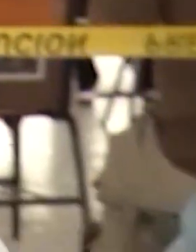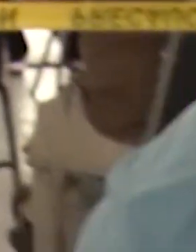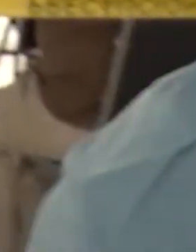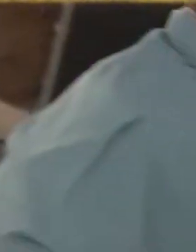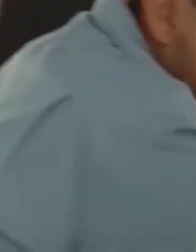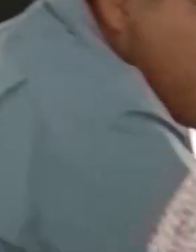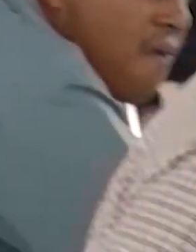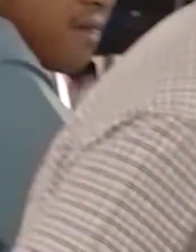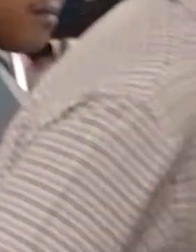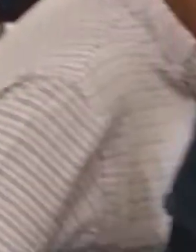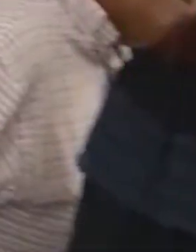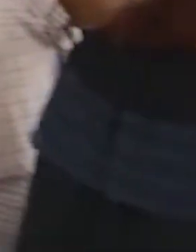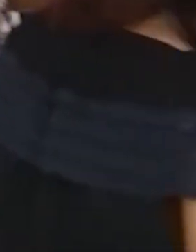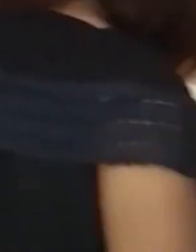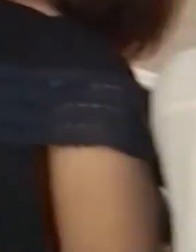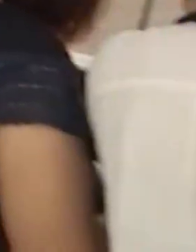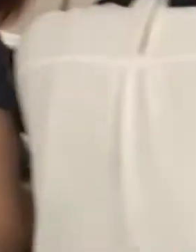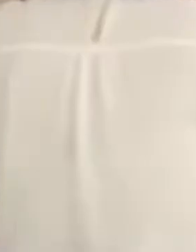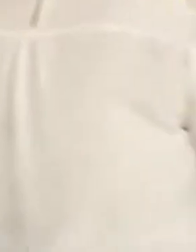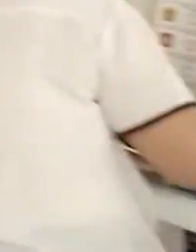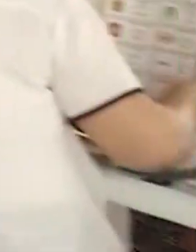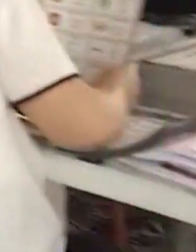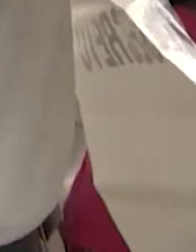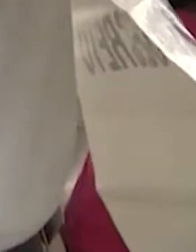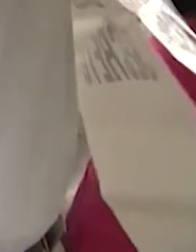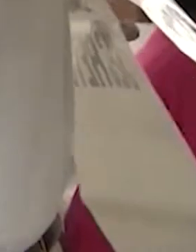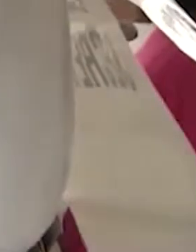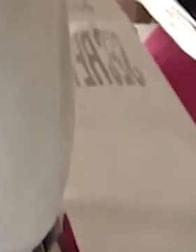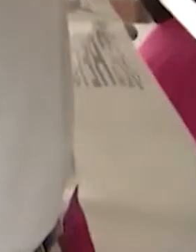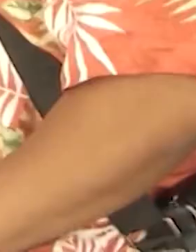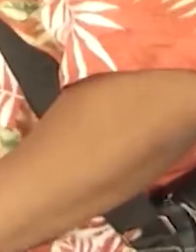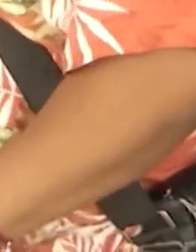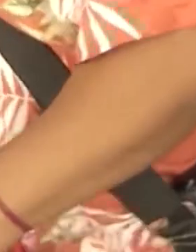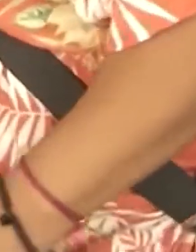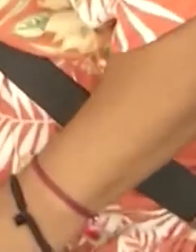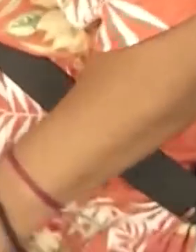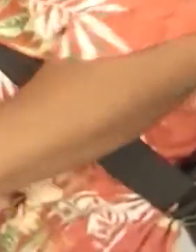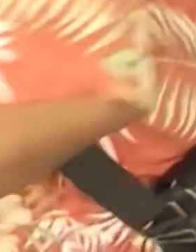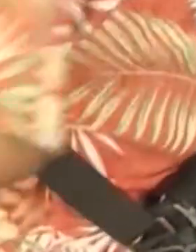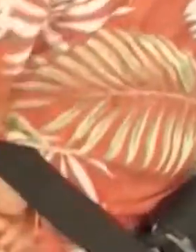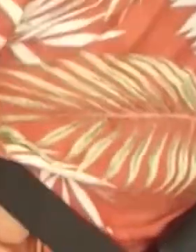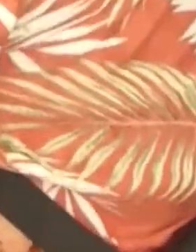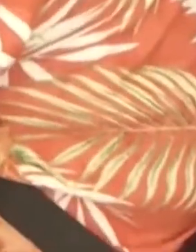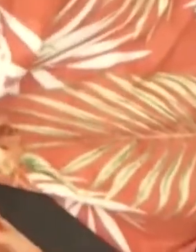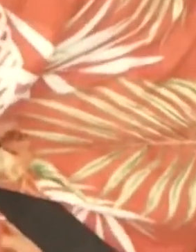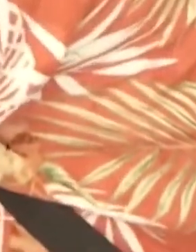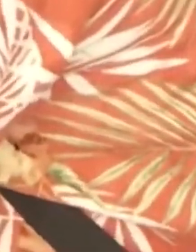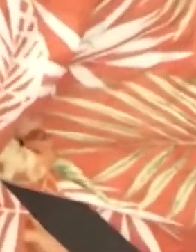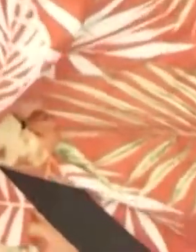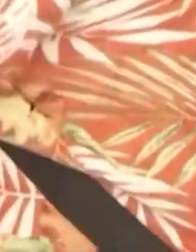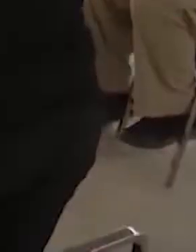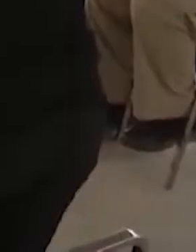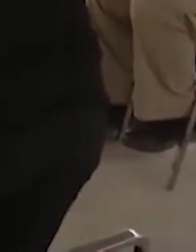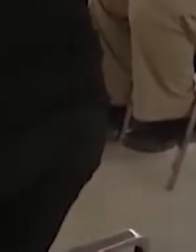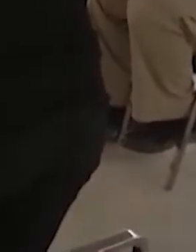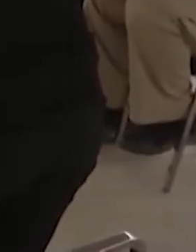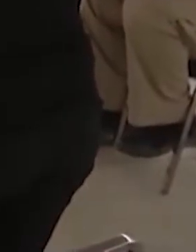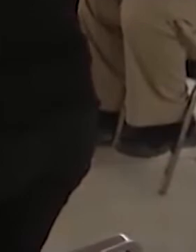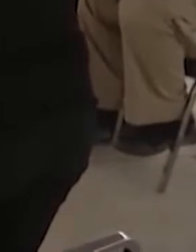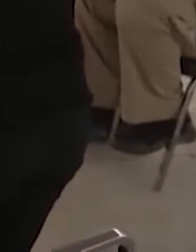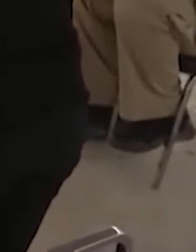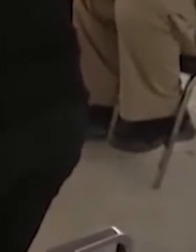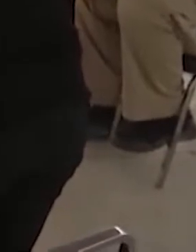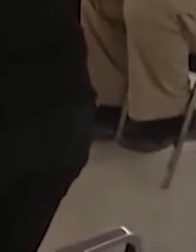año conforme a los semáforos sanitarios lo permitan y que aplica en ambas entidades federativas